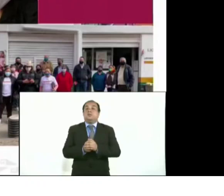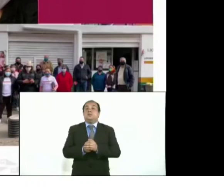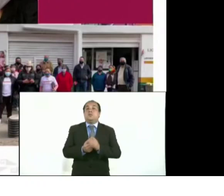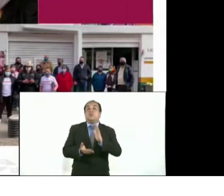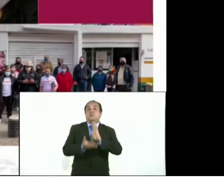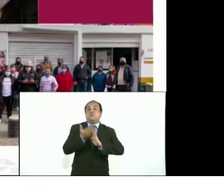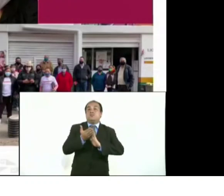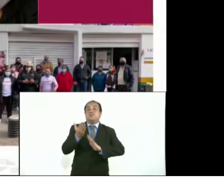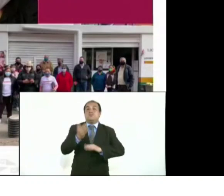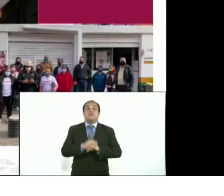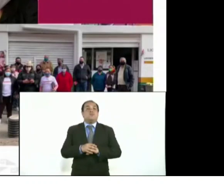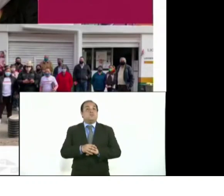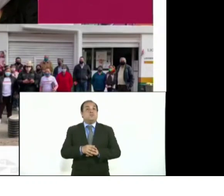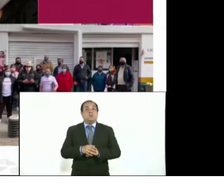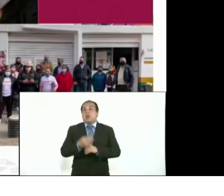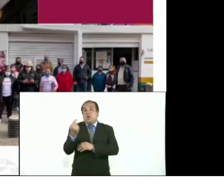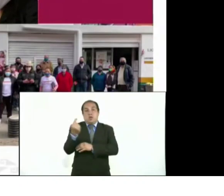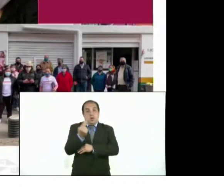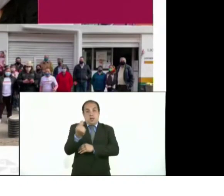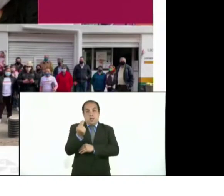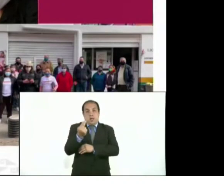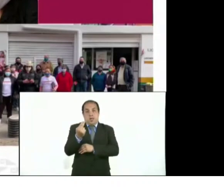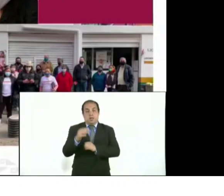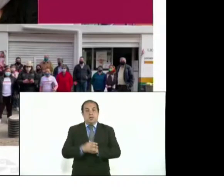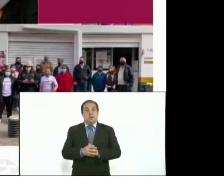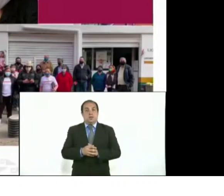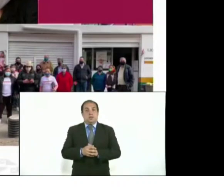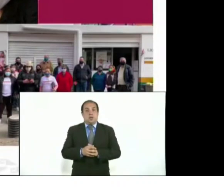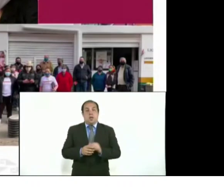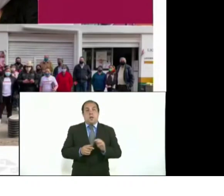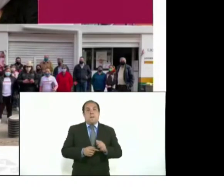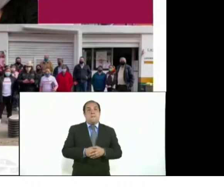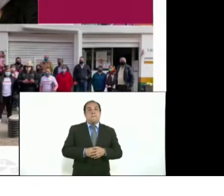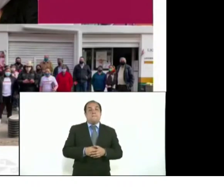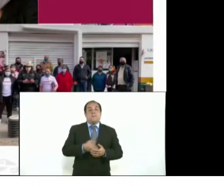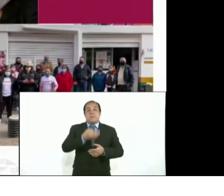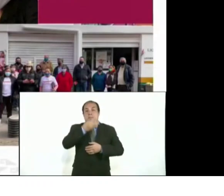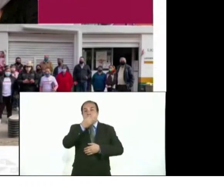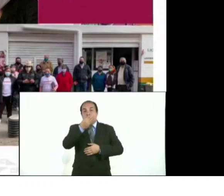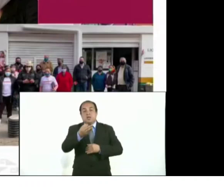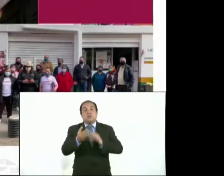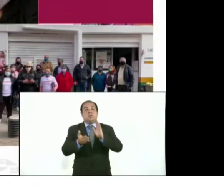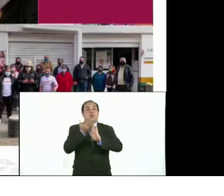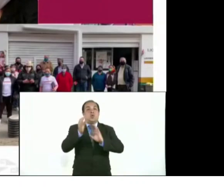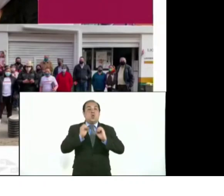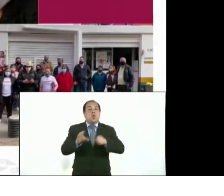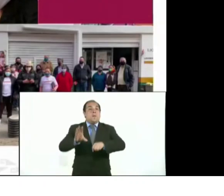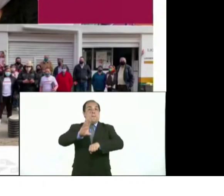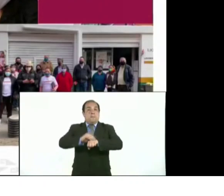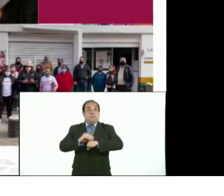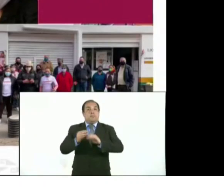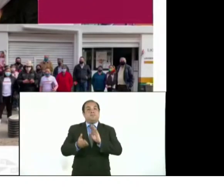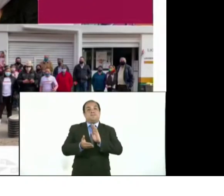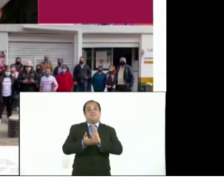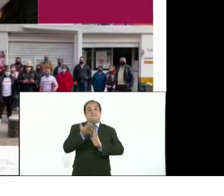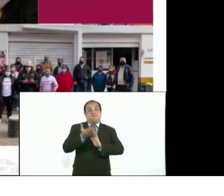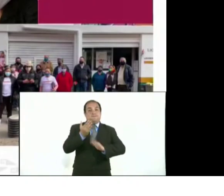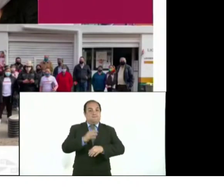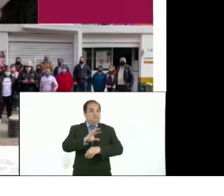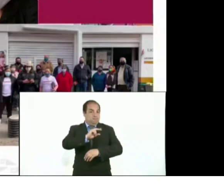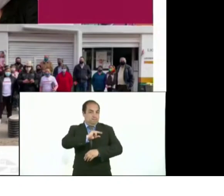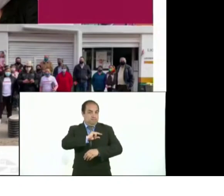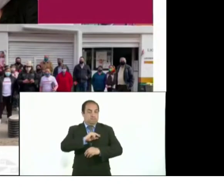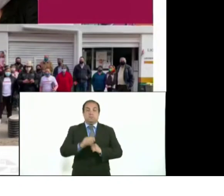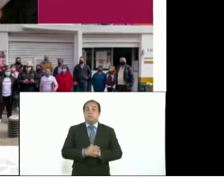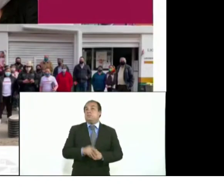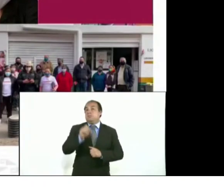que no requieren de manifestación de construcción o licencia de construcción especial.